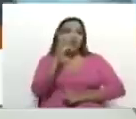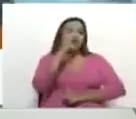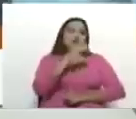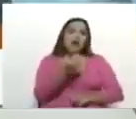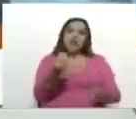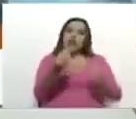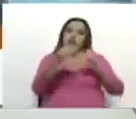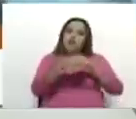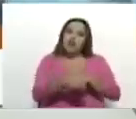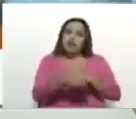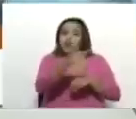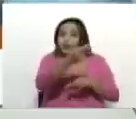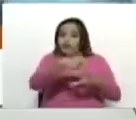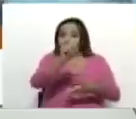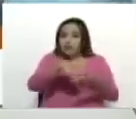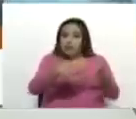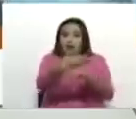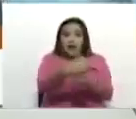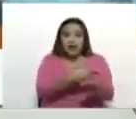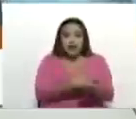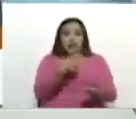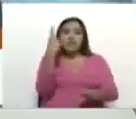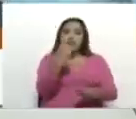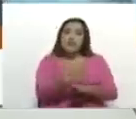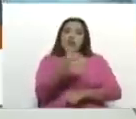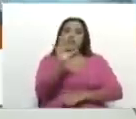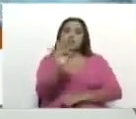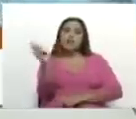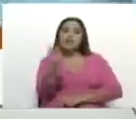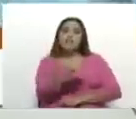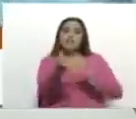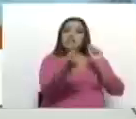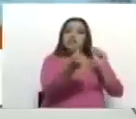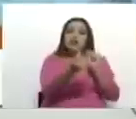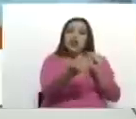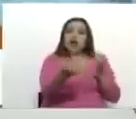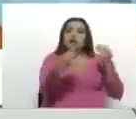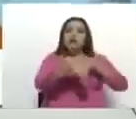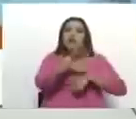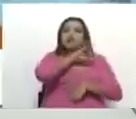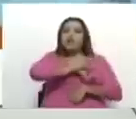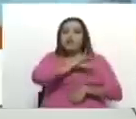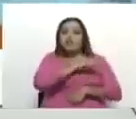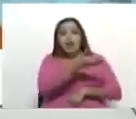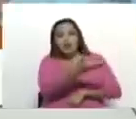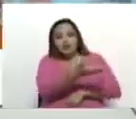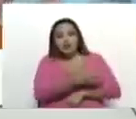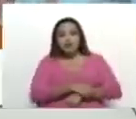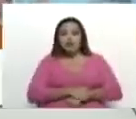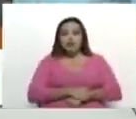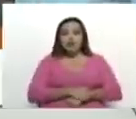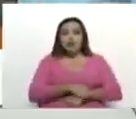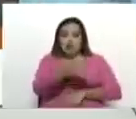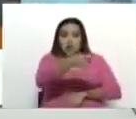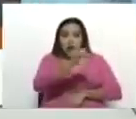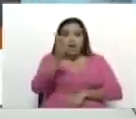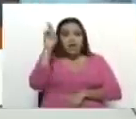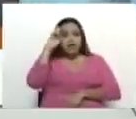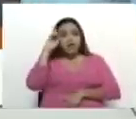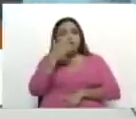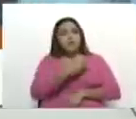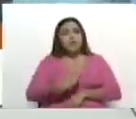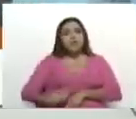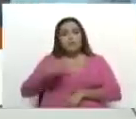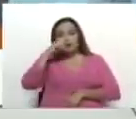con algo que teníamos tres meses discutiendo como era el acuerdo social y en eso Tiene razón el presidente maduro